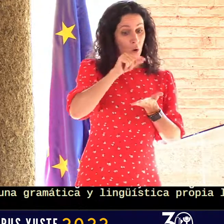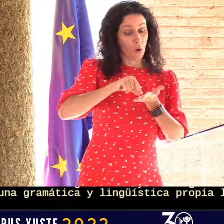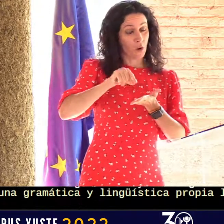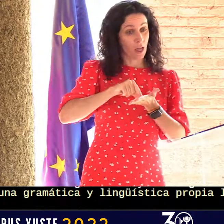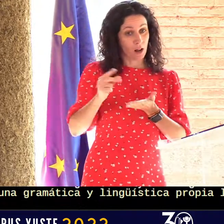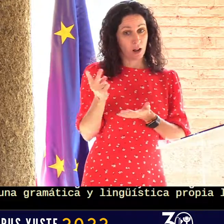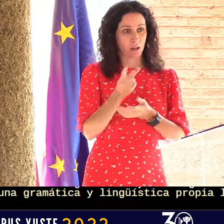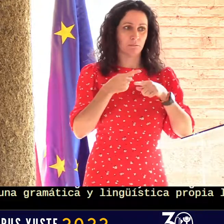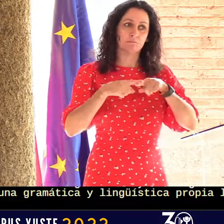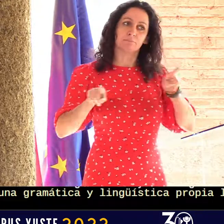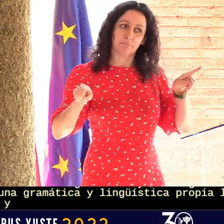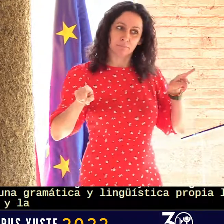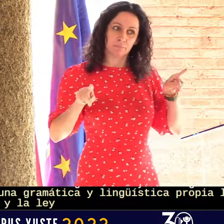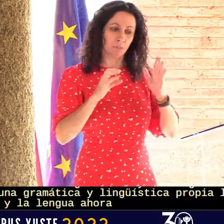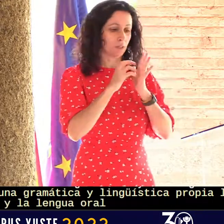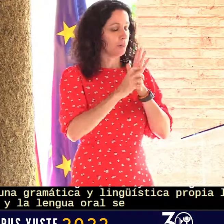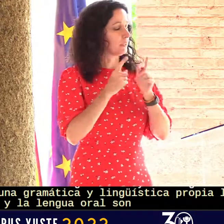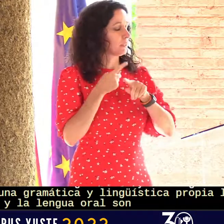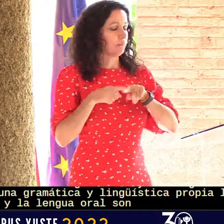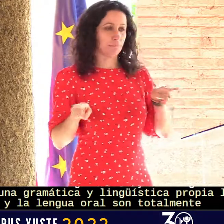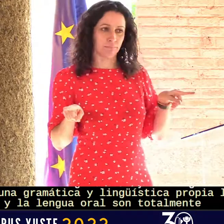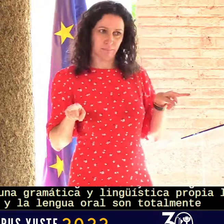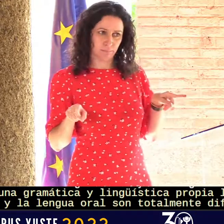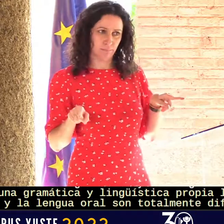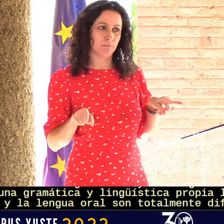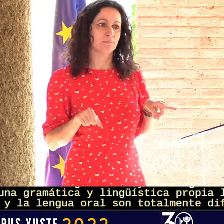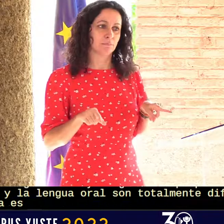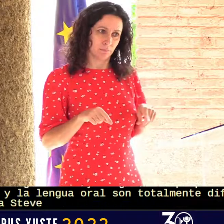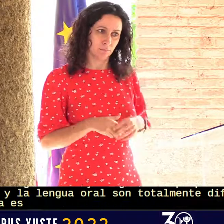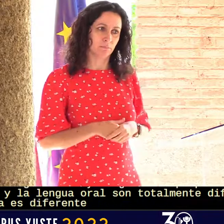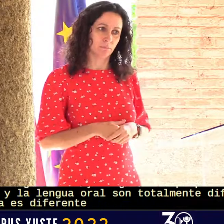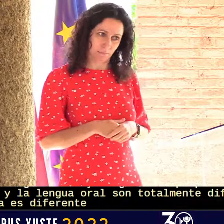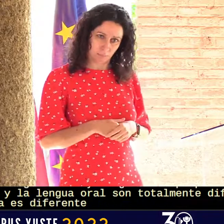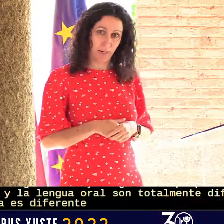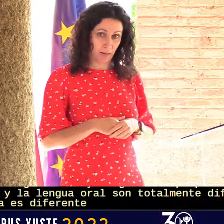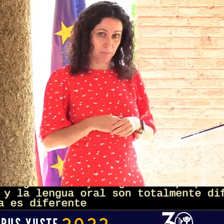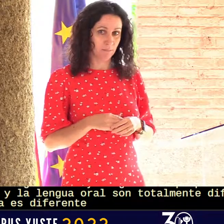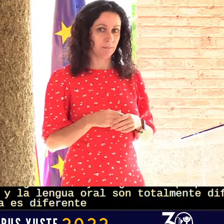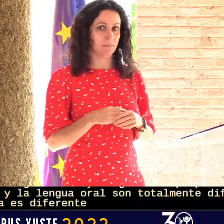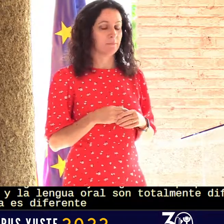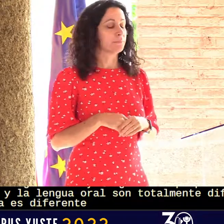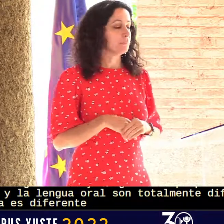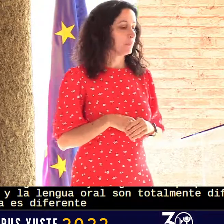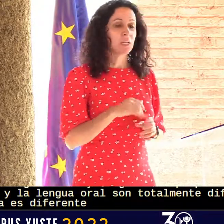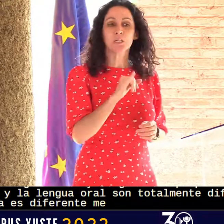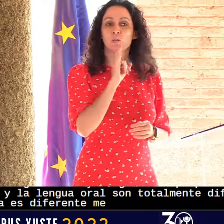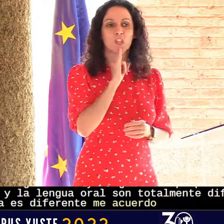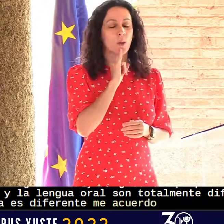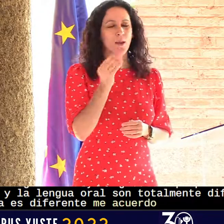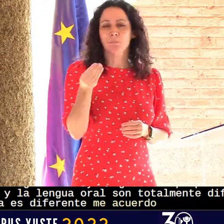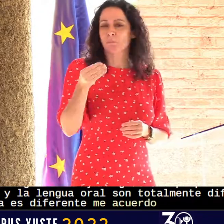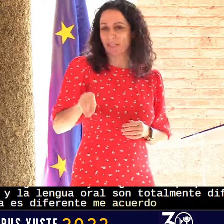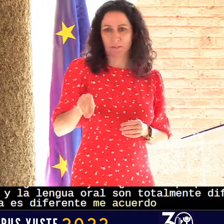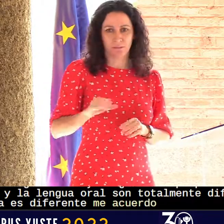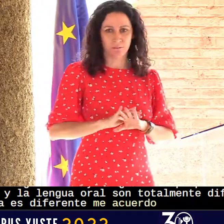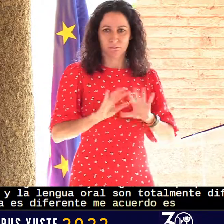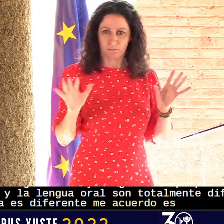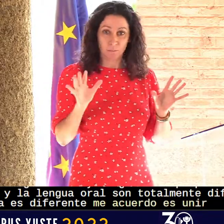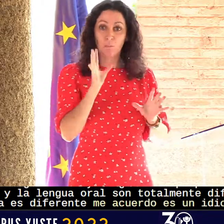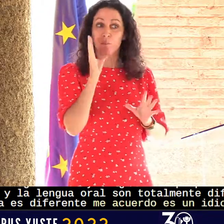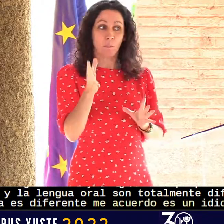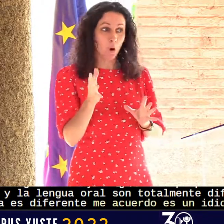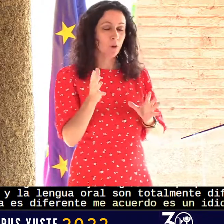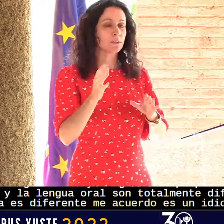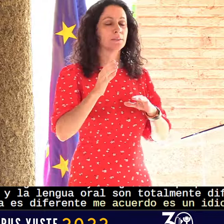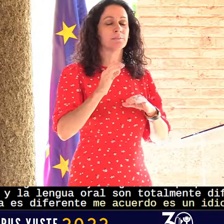eh Y la lengua oral son totalmente diferentes la gramática es diferente de acuerdo es un idioma